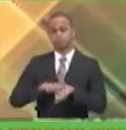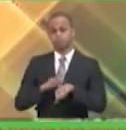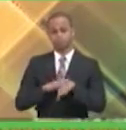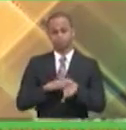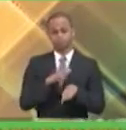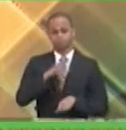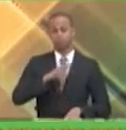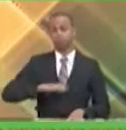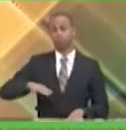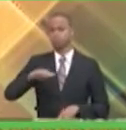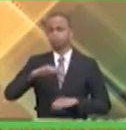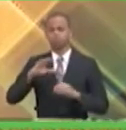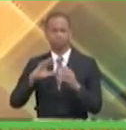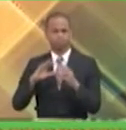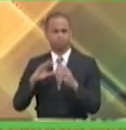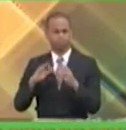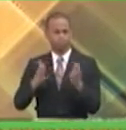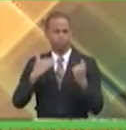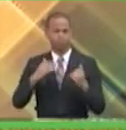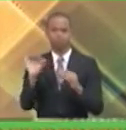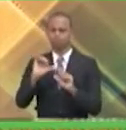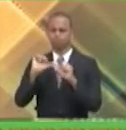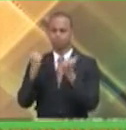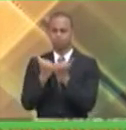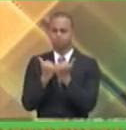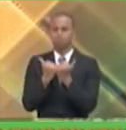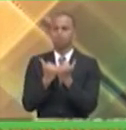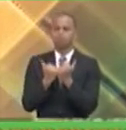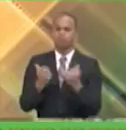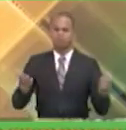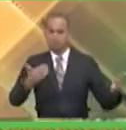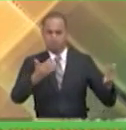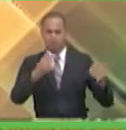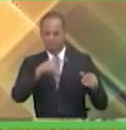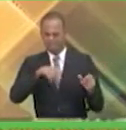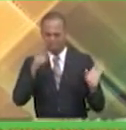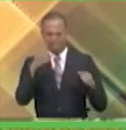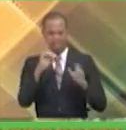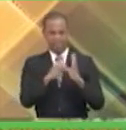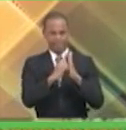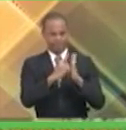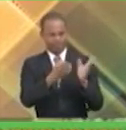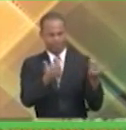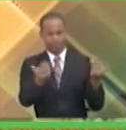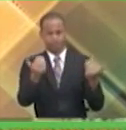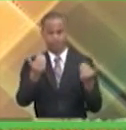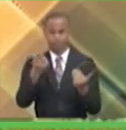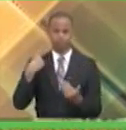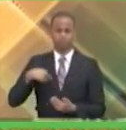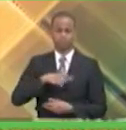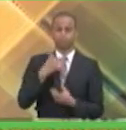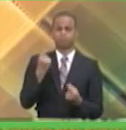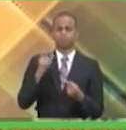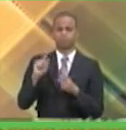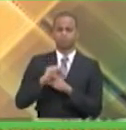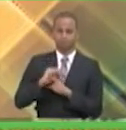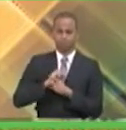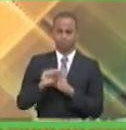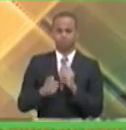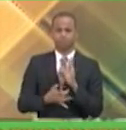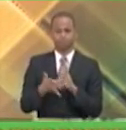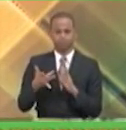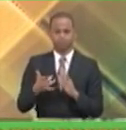entonces convocamos a las asociaciones que trabajan por y para la discapacidad. Hacemos talleres